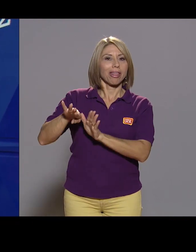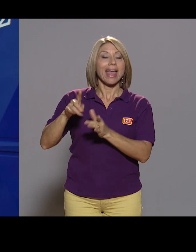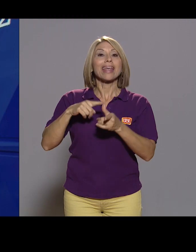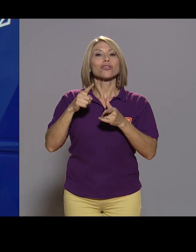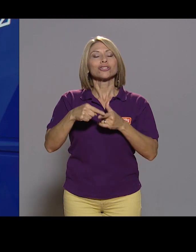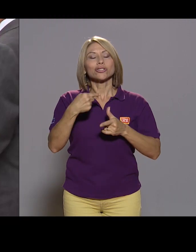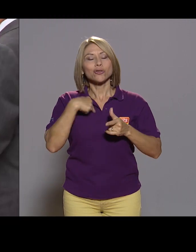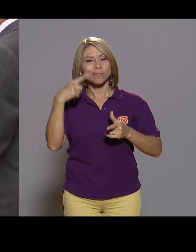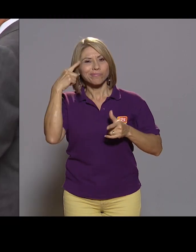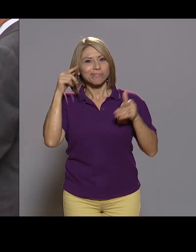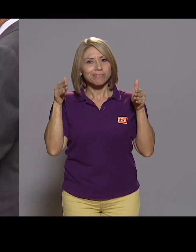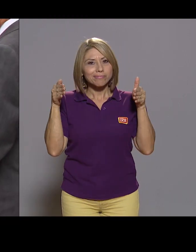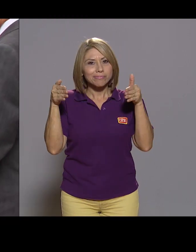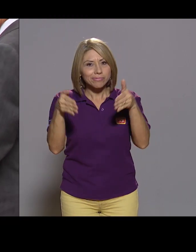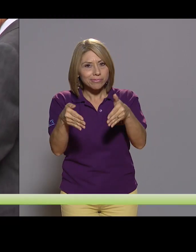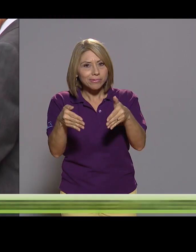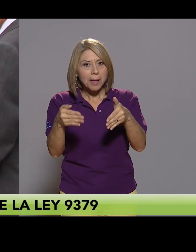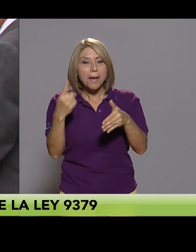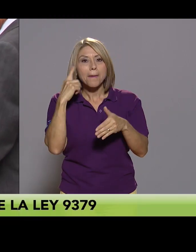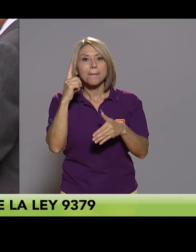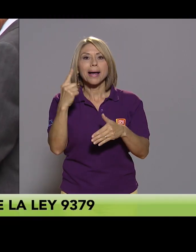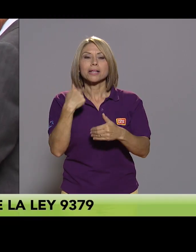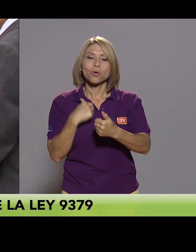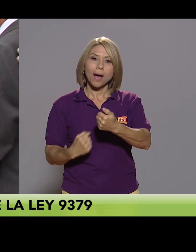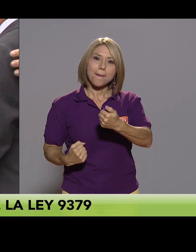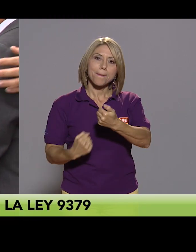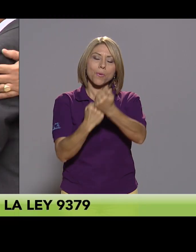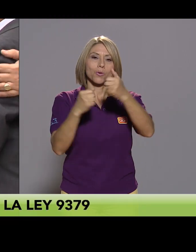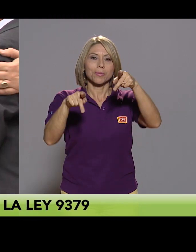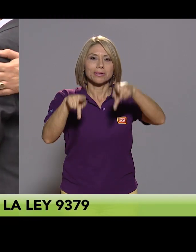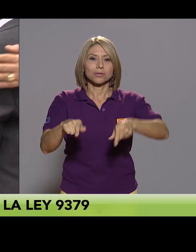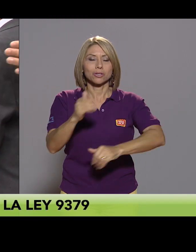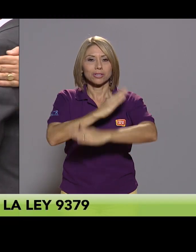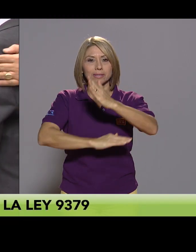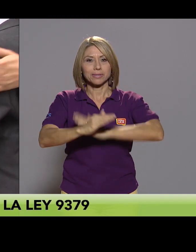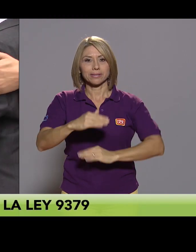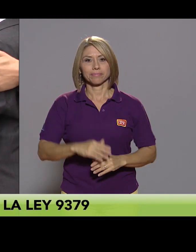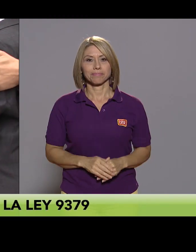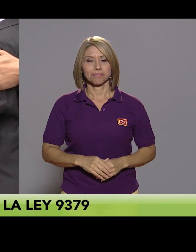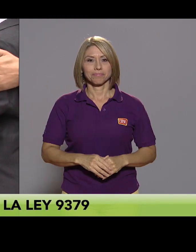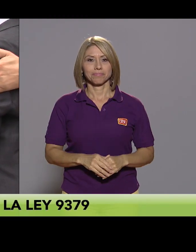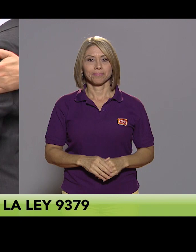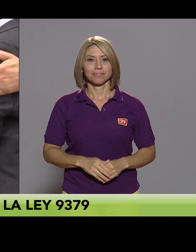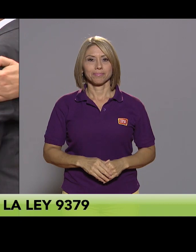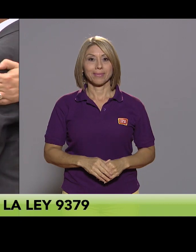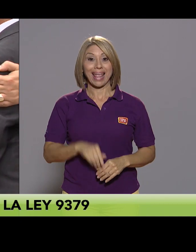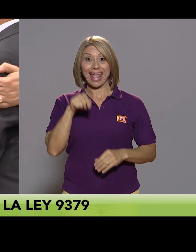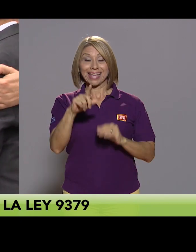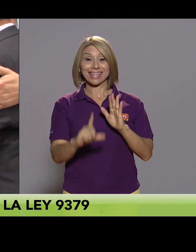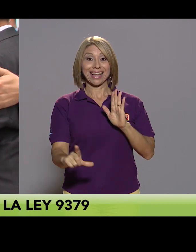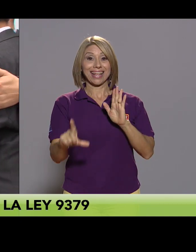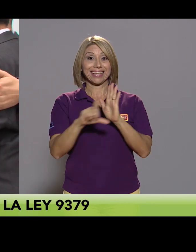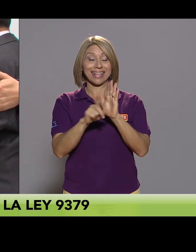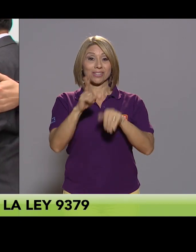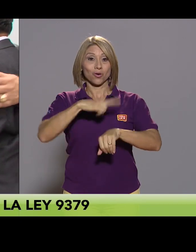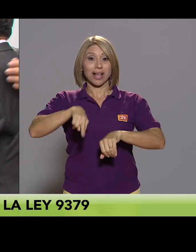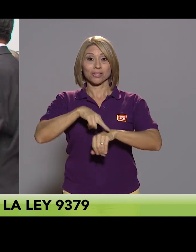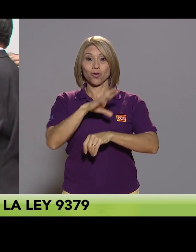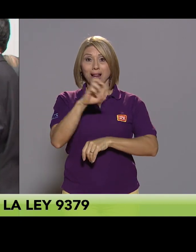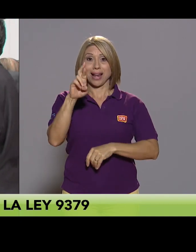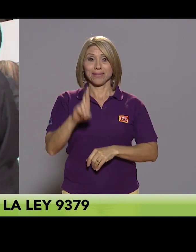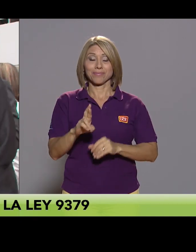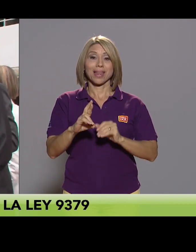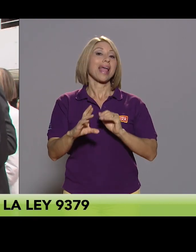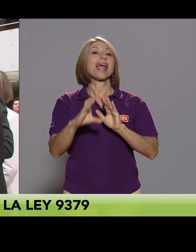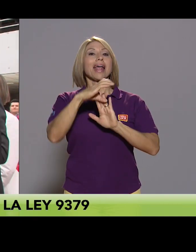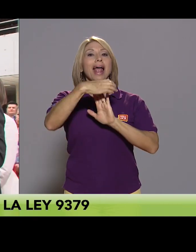poder generar un tipo de apoyo para las personas con discapacidad. Esta legislación nacional